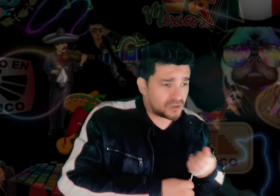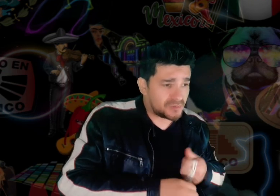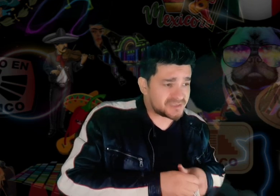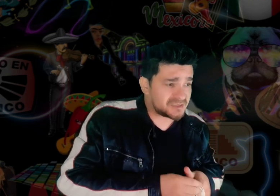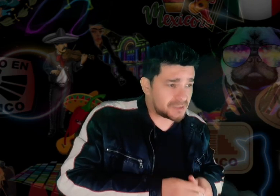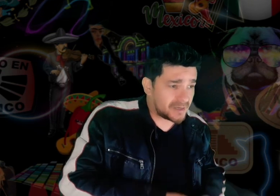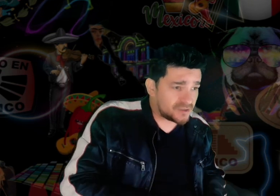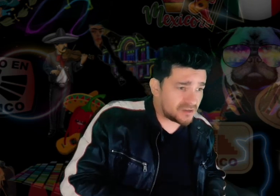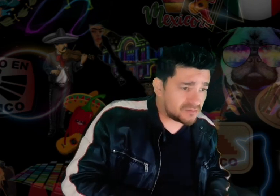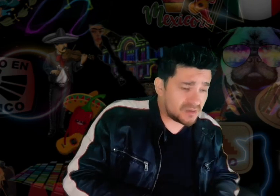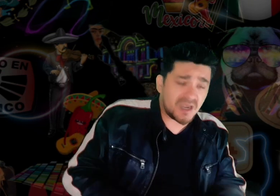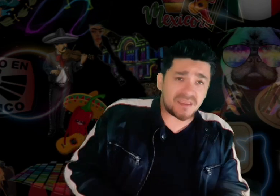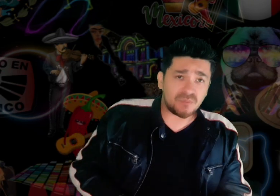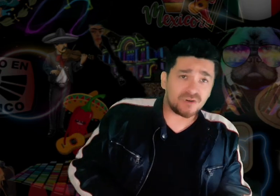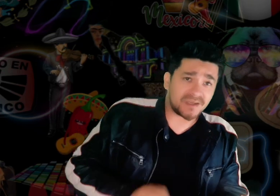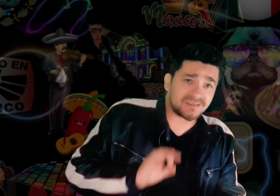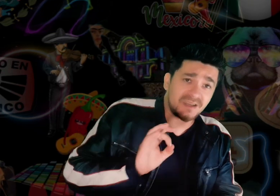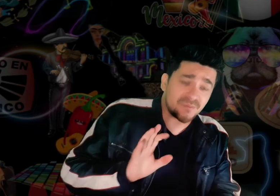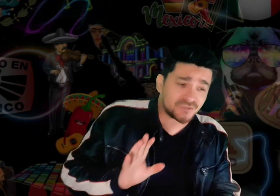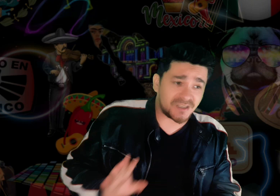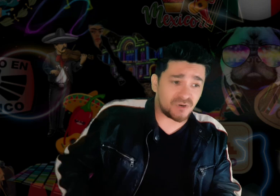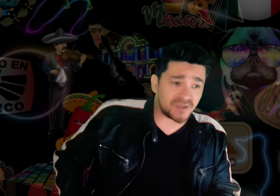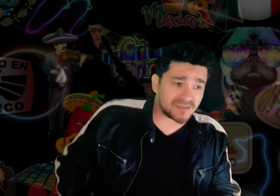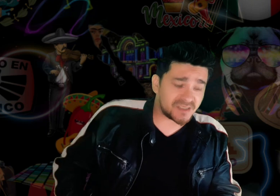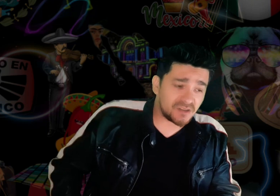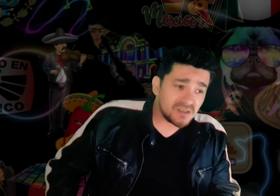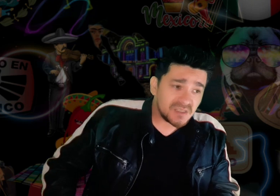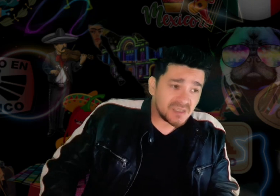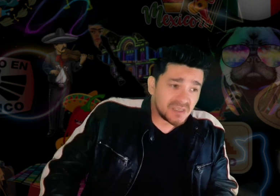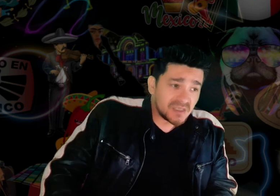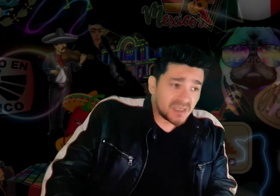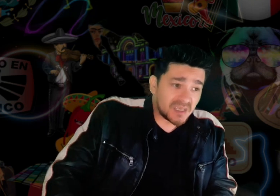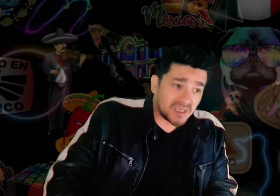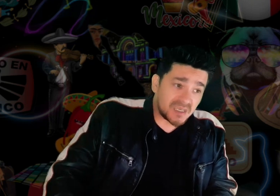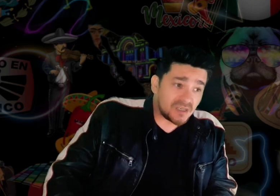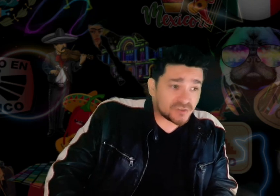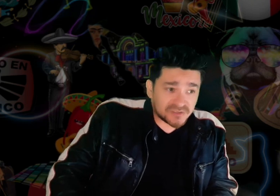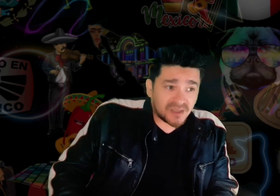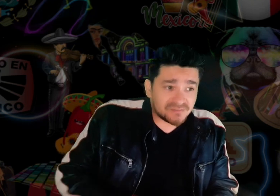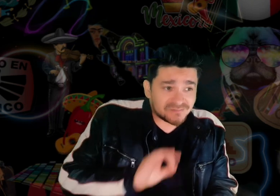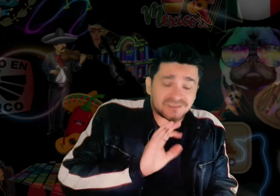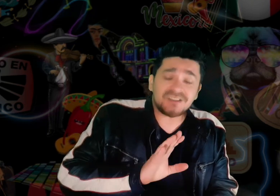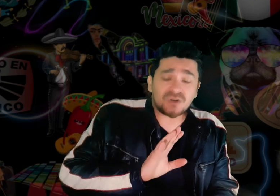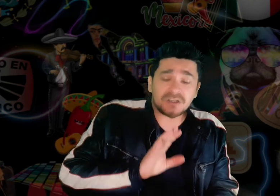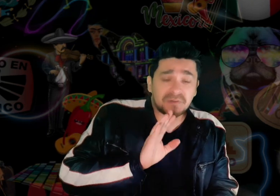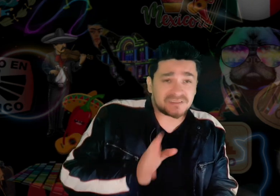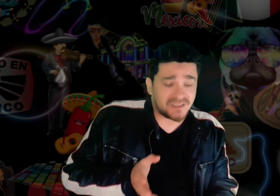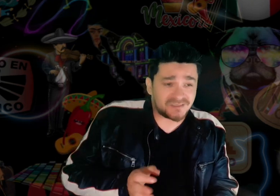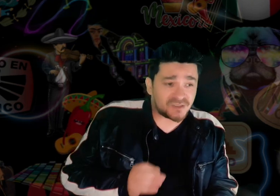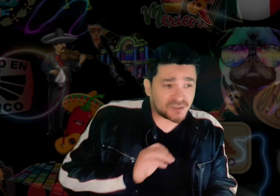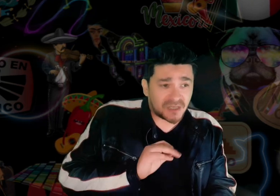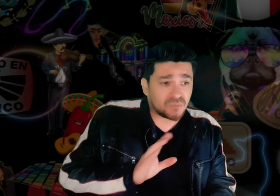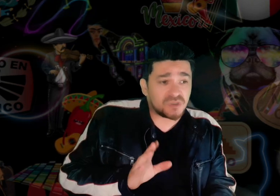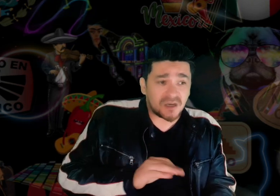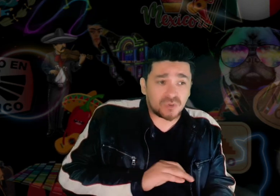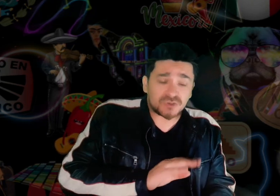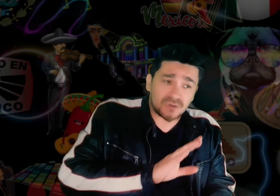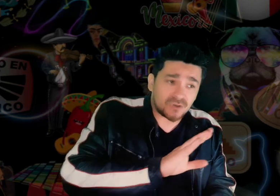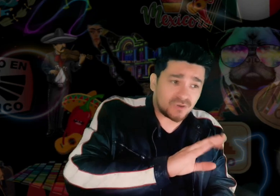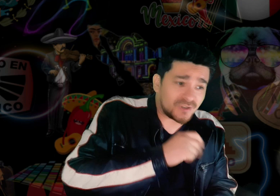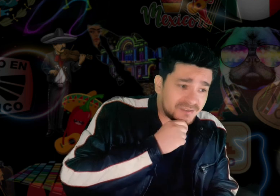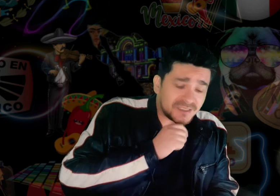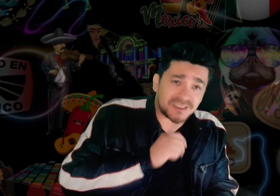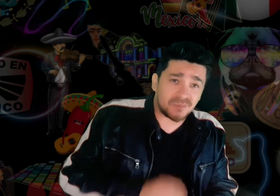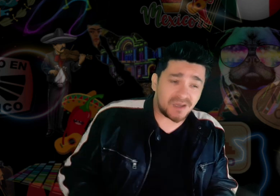aclarando un poco cómo es el tema, ¿no? La democracia, la hermosa democracia, ¿no? Los cinco expresidentes no están muy a